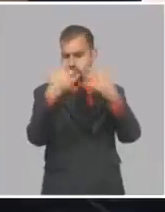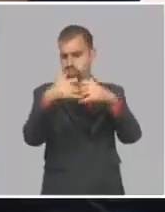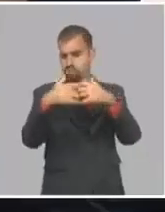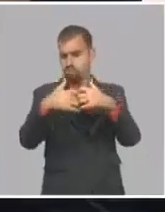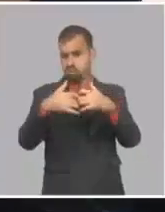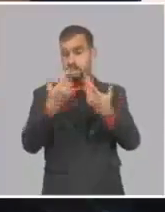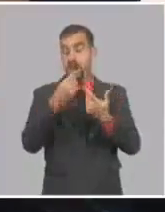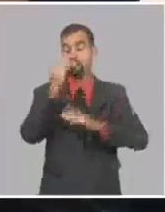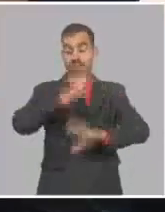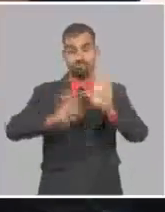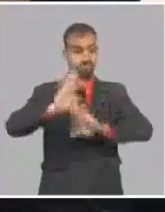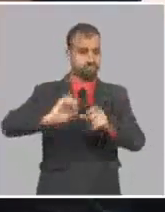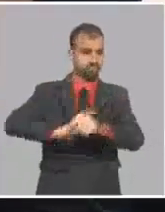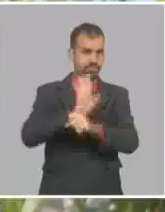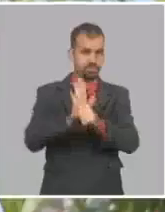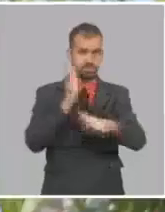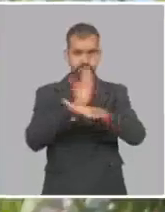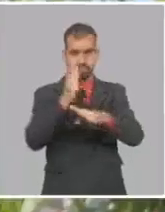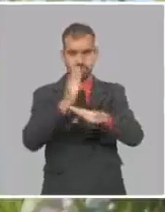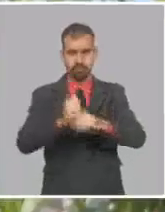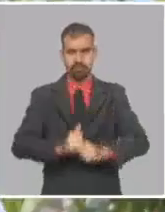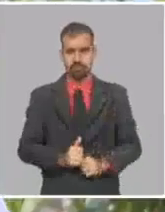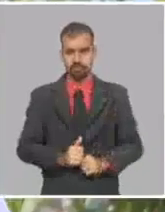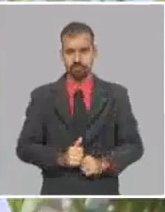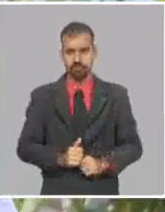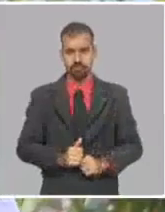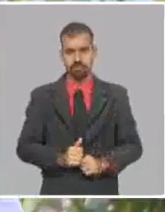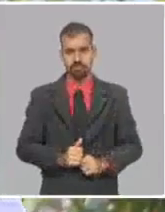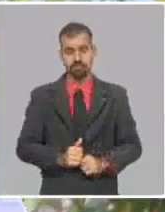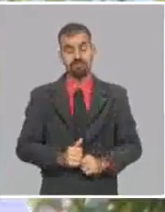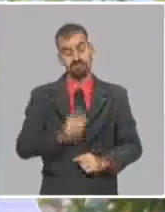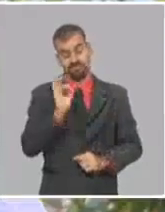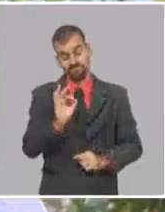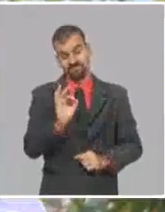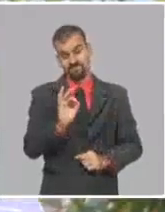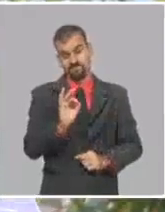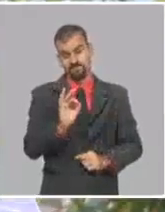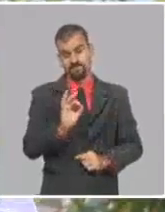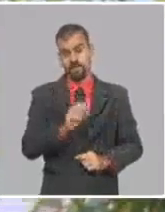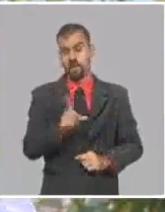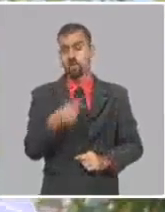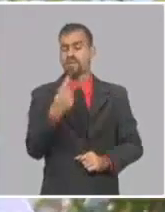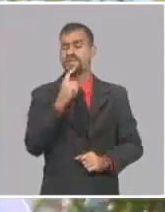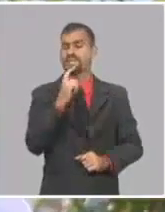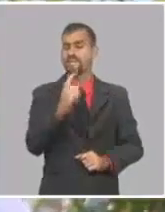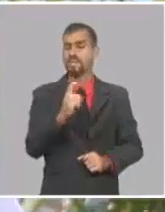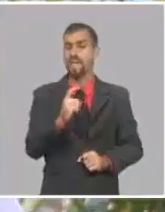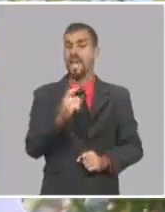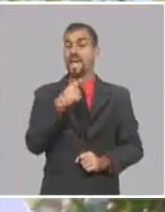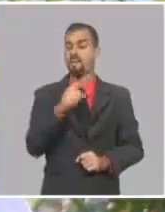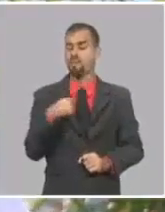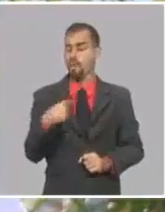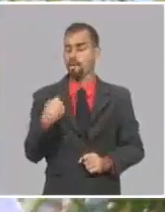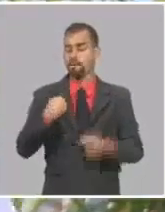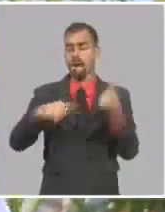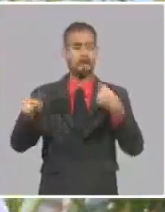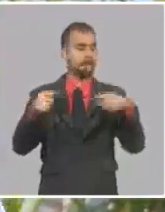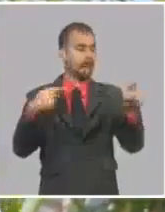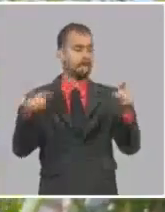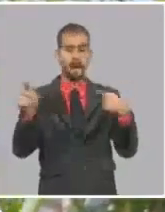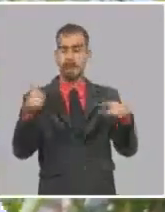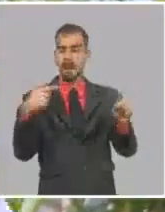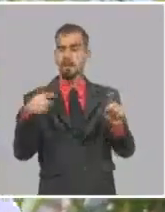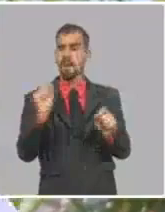para enfrentar la COVID-19. Pero no hubiera sido posible si hubiéramos trabajado solos. Aquí ha